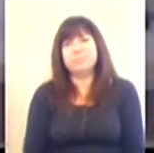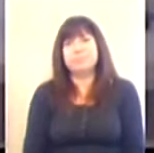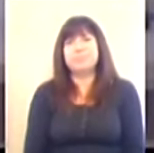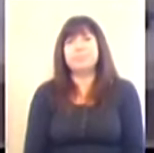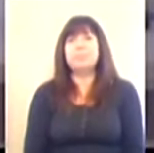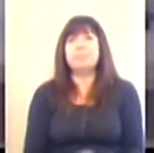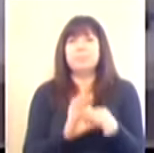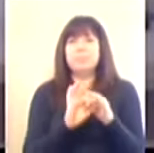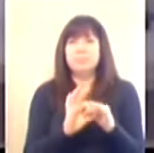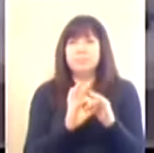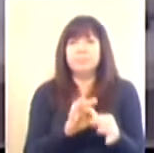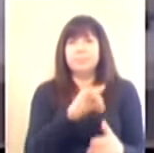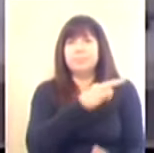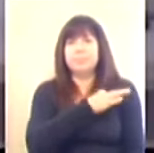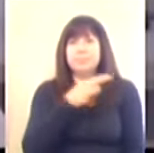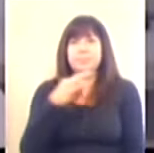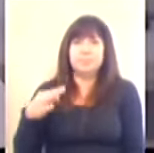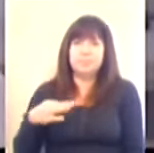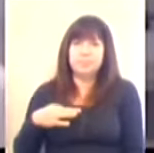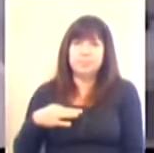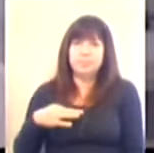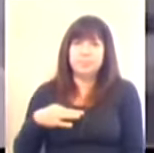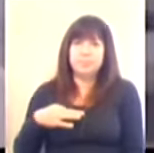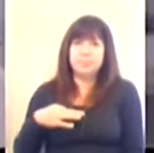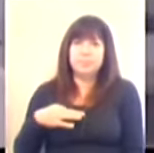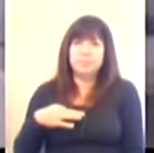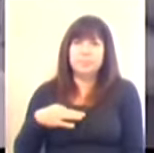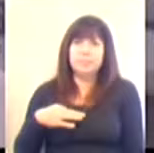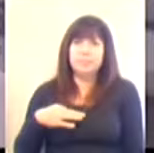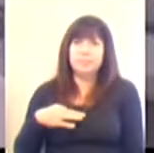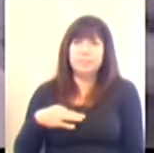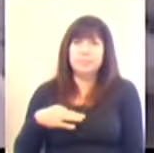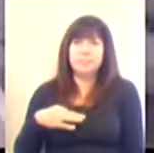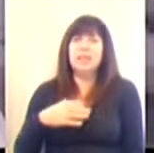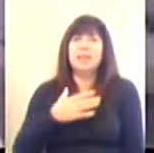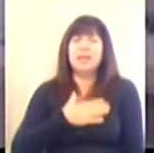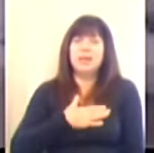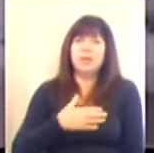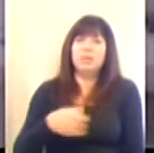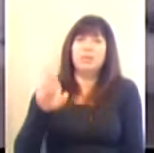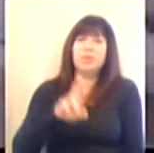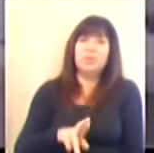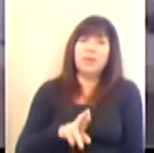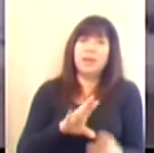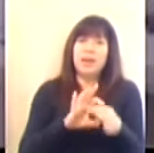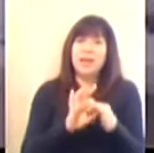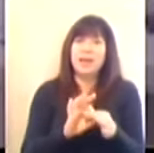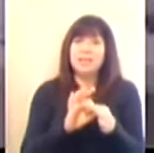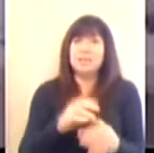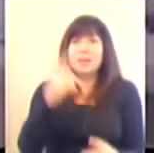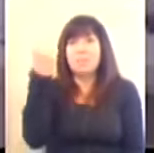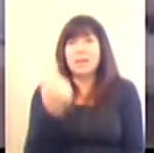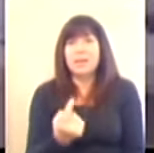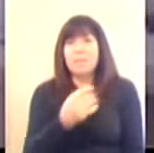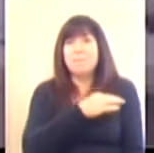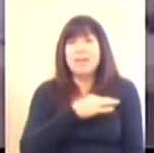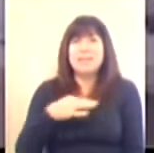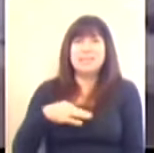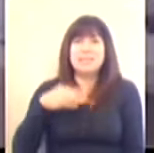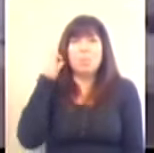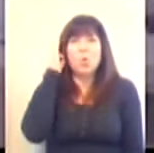Muchísimas gracias, ministro. Y sin más, quisiera reiterar el agradecimiento también de la presencia de la ministra Schmidt, que tuvo